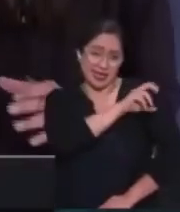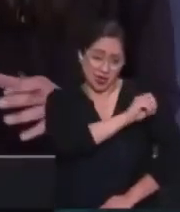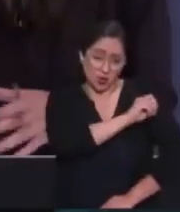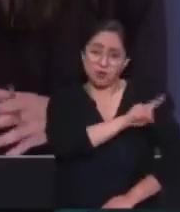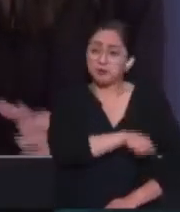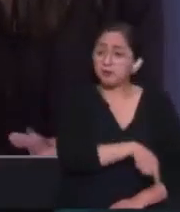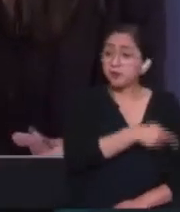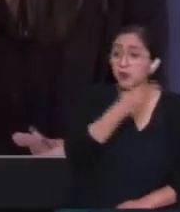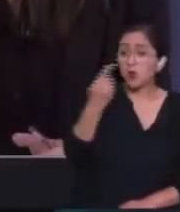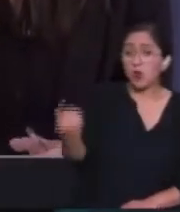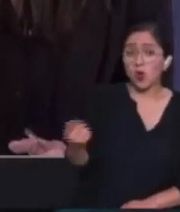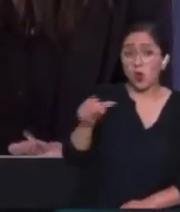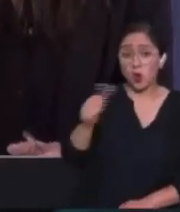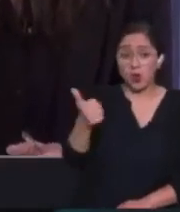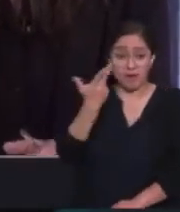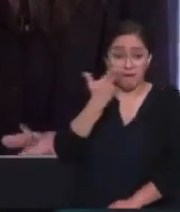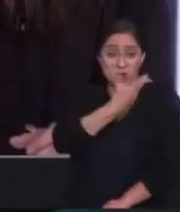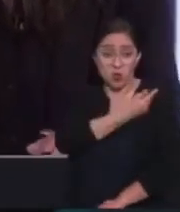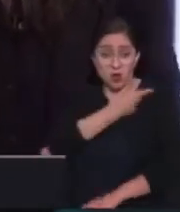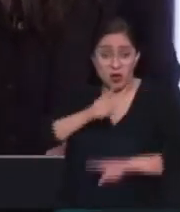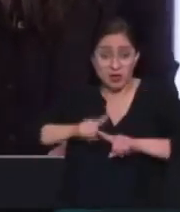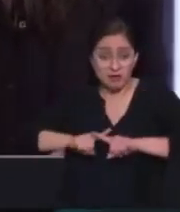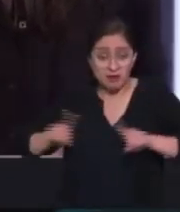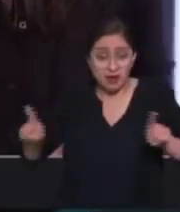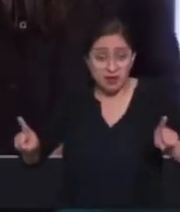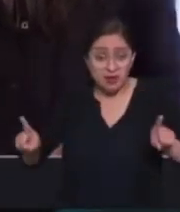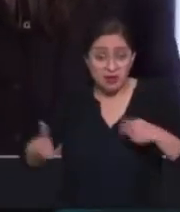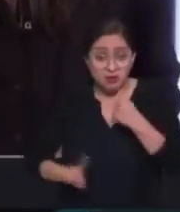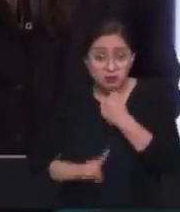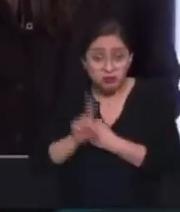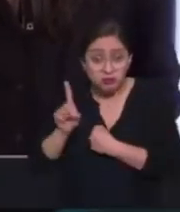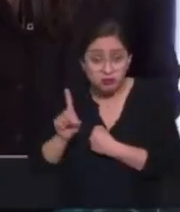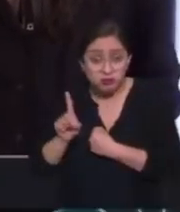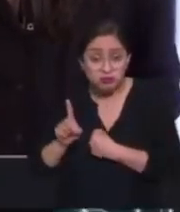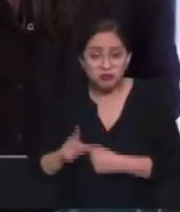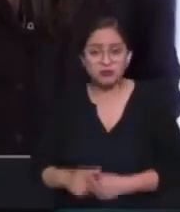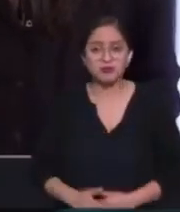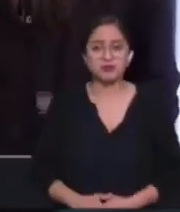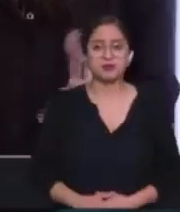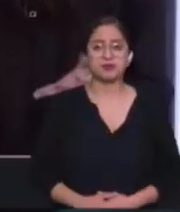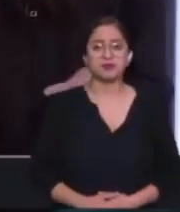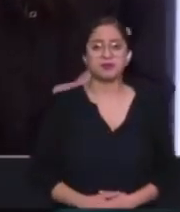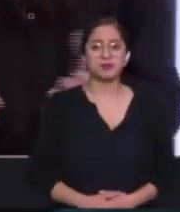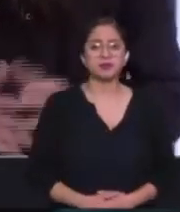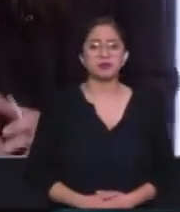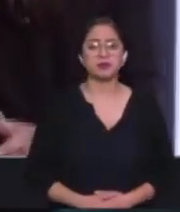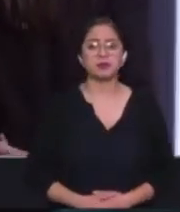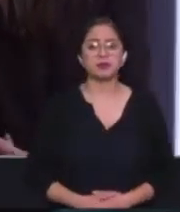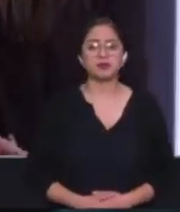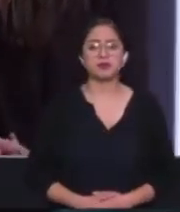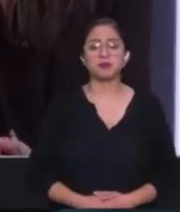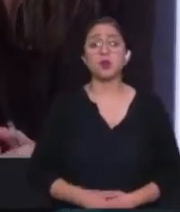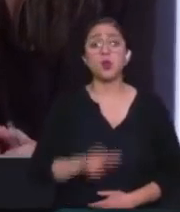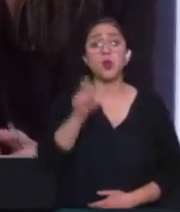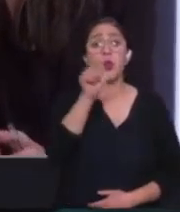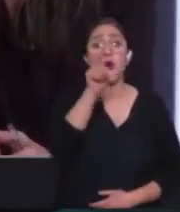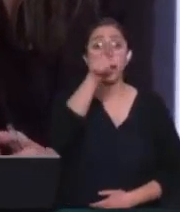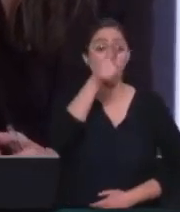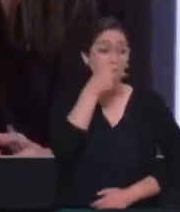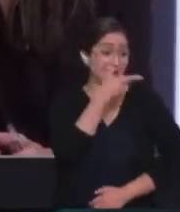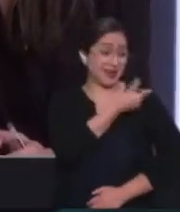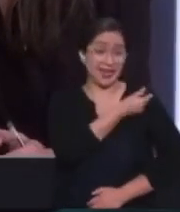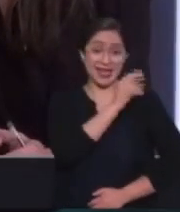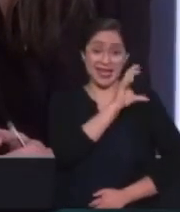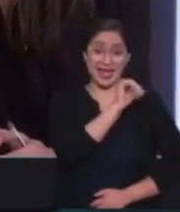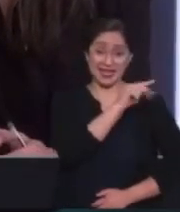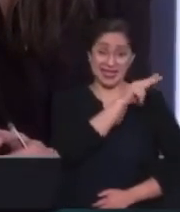vacuna diferente? Es absolutamente innecesario hacerlo. No hay contraindicación,